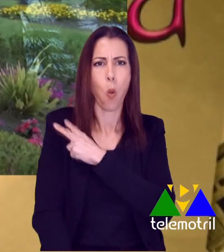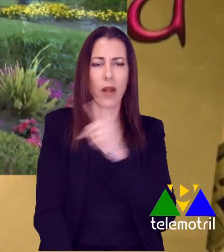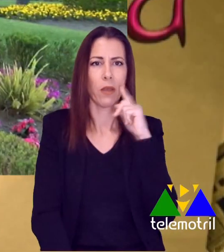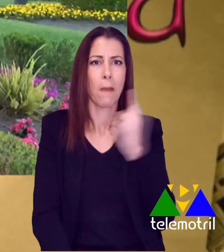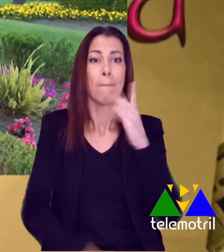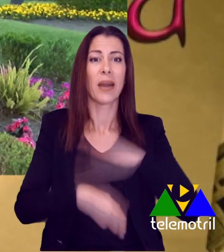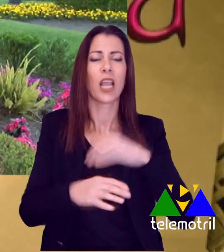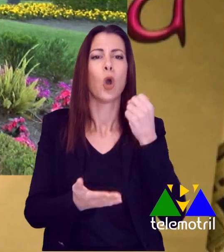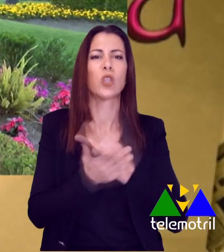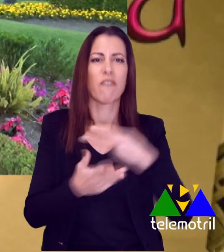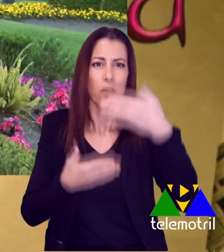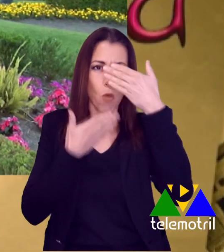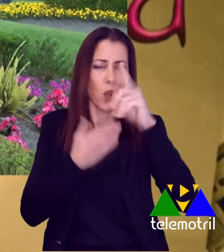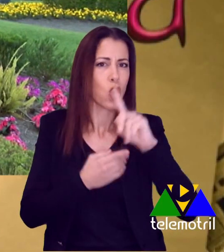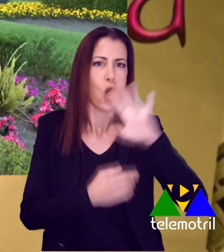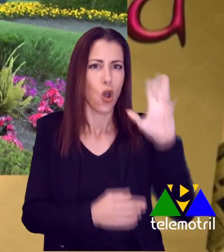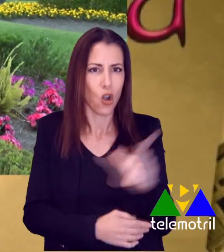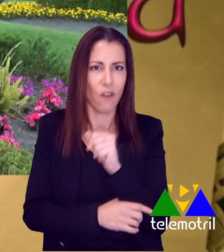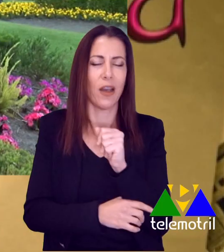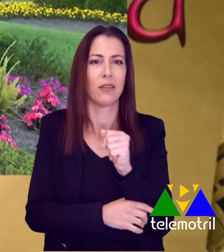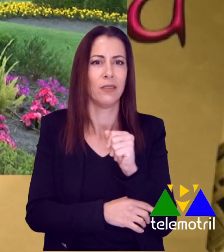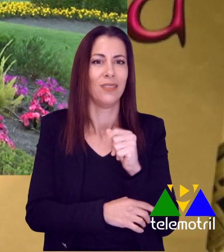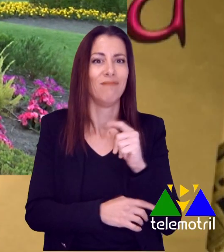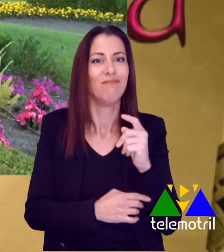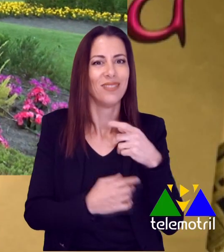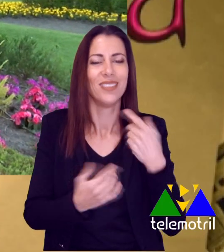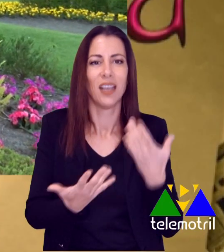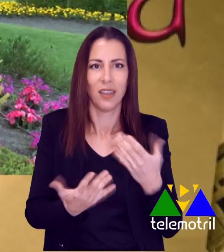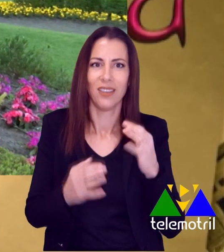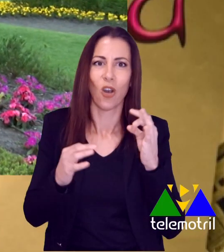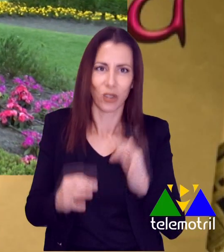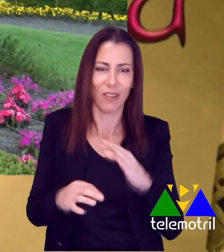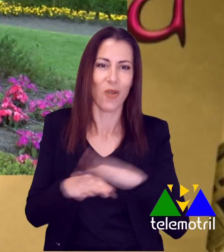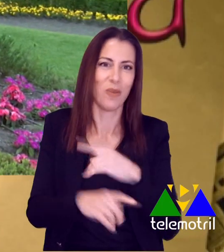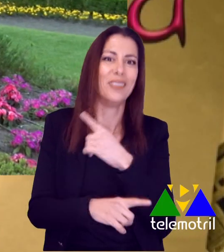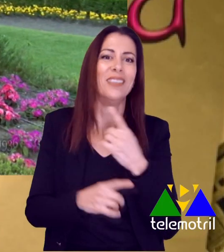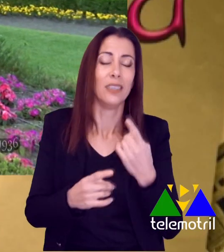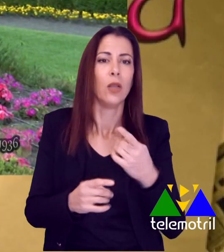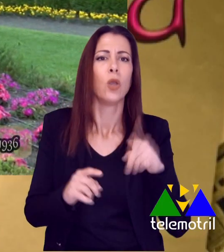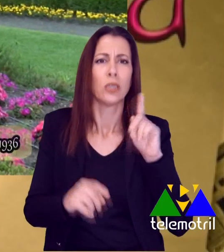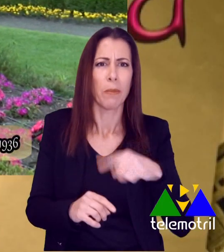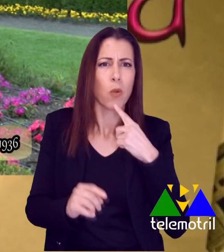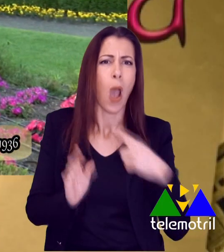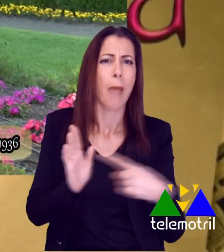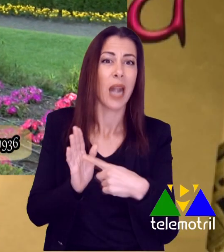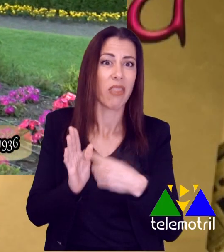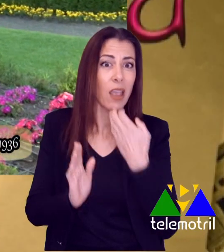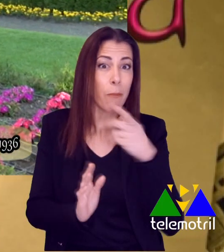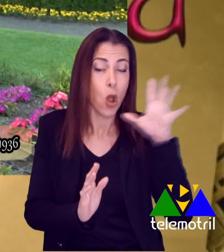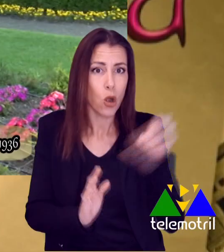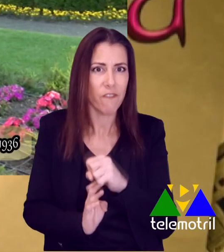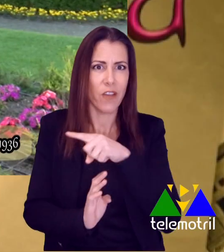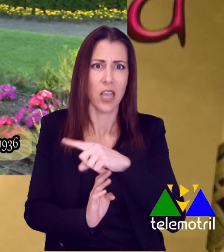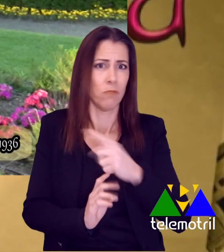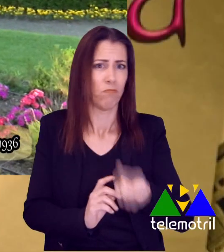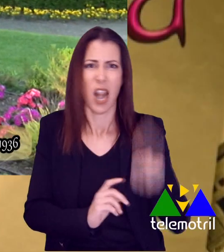moros no vuelvan los mudéjares no vuelvan, los moriscos ya no vuelvan a robar la imagen. Presuntamente otra robarla. Vez los amenazan con pena de muerte y con latigazos y